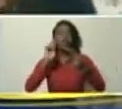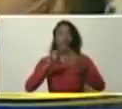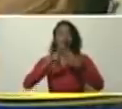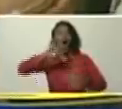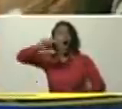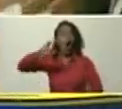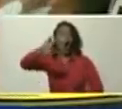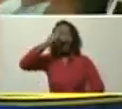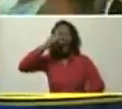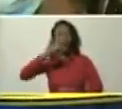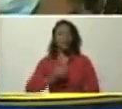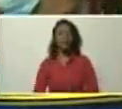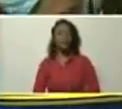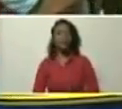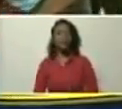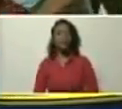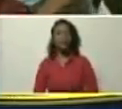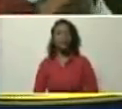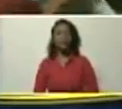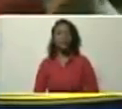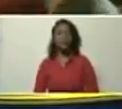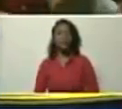Jorge Arriaza.